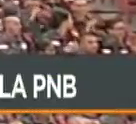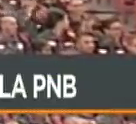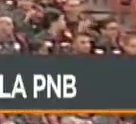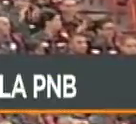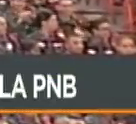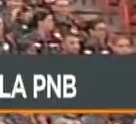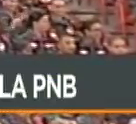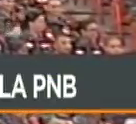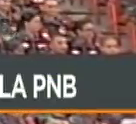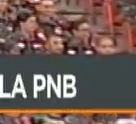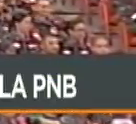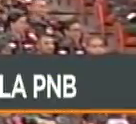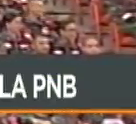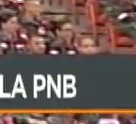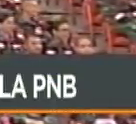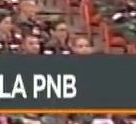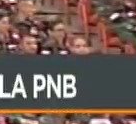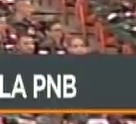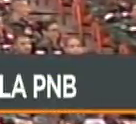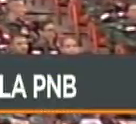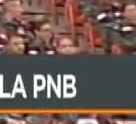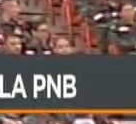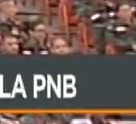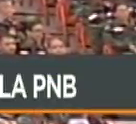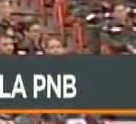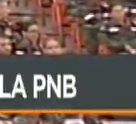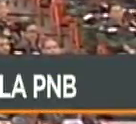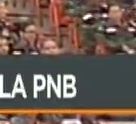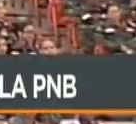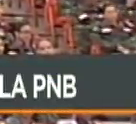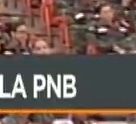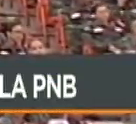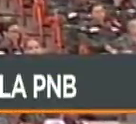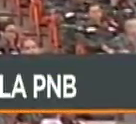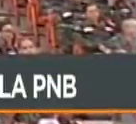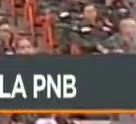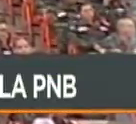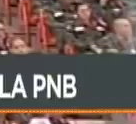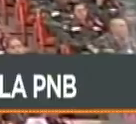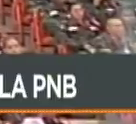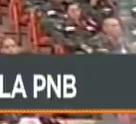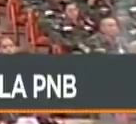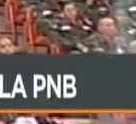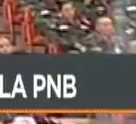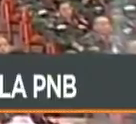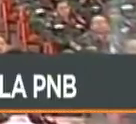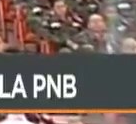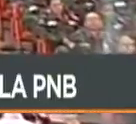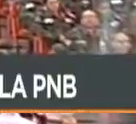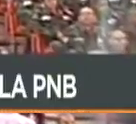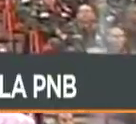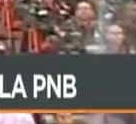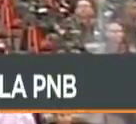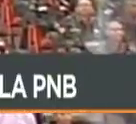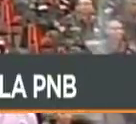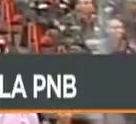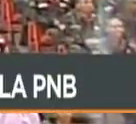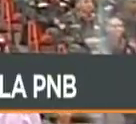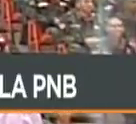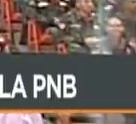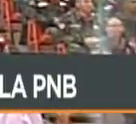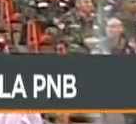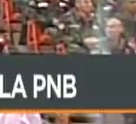Una policía de excelencia,